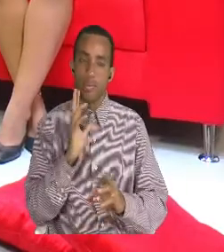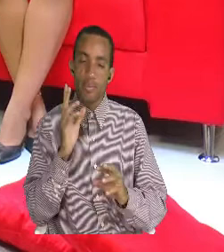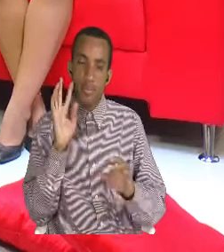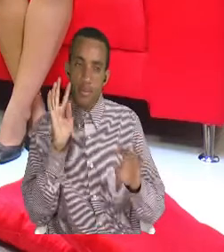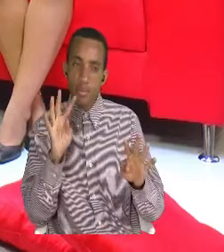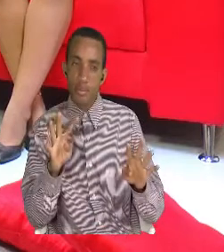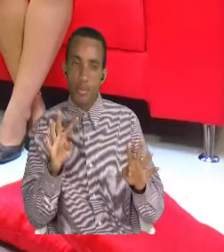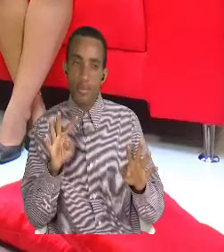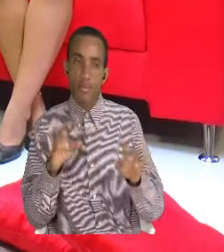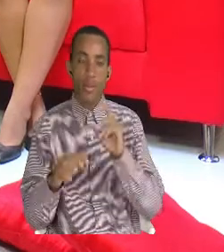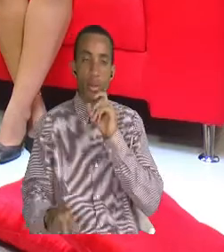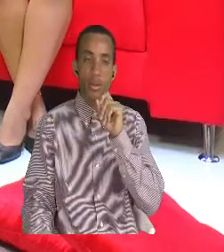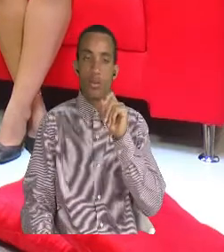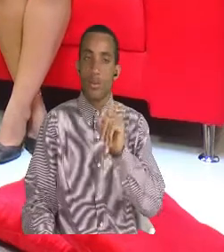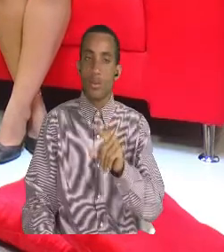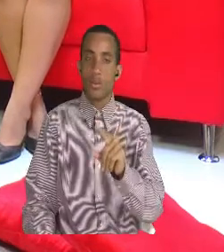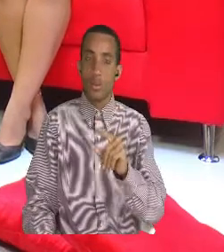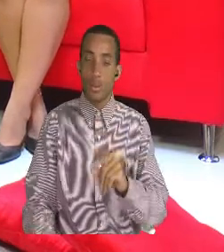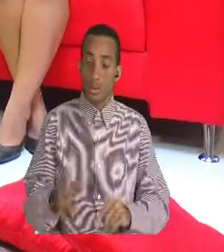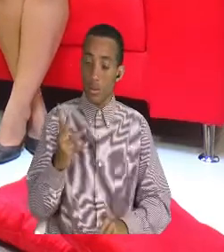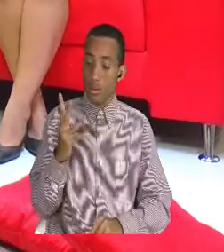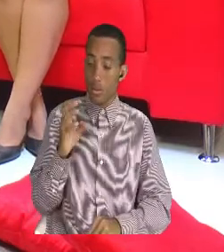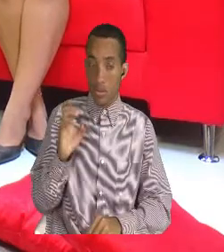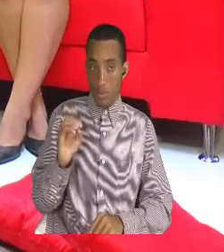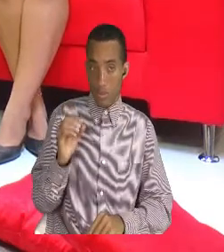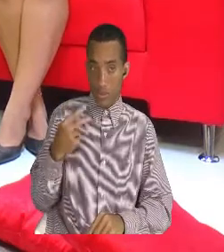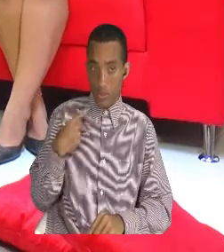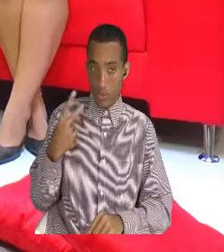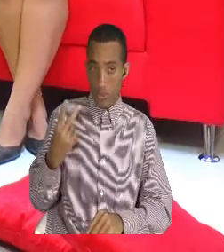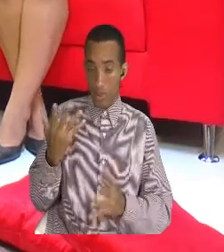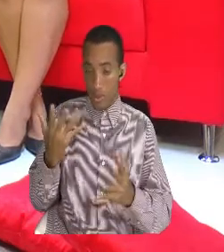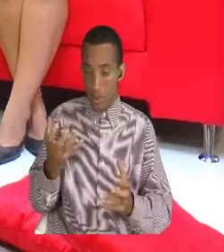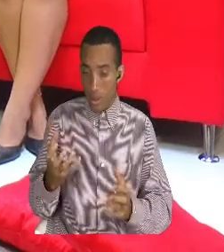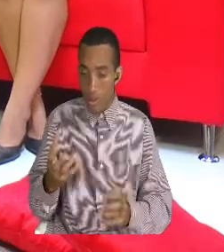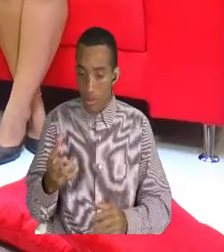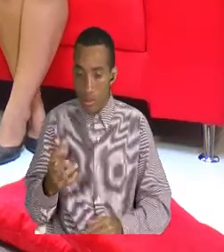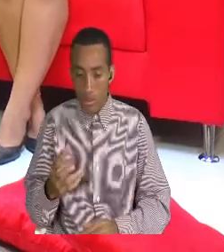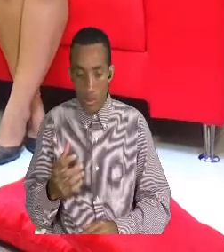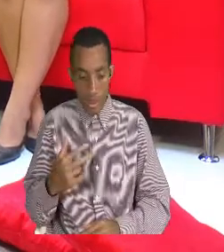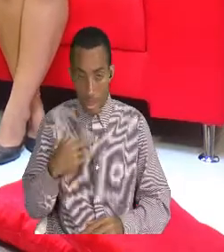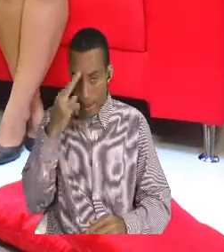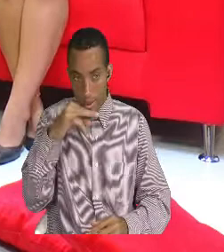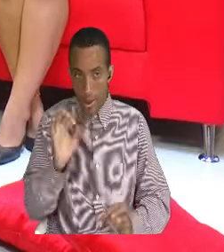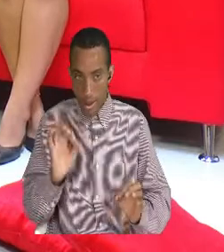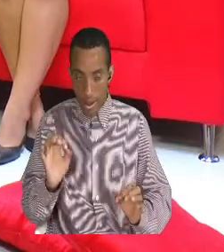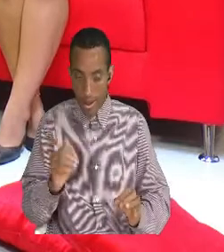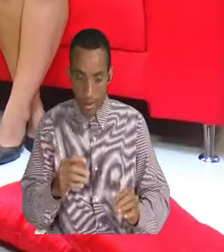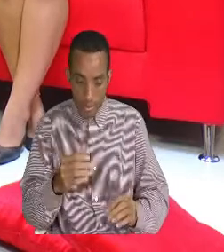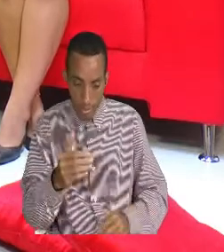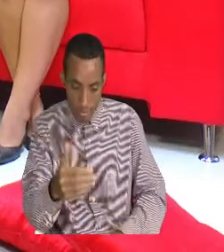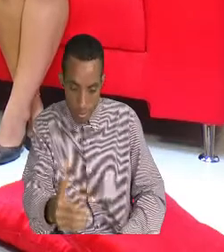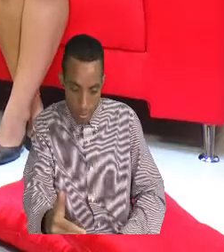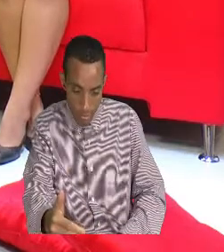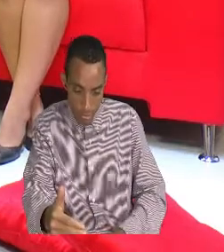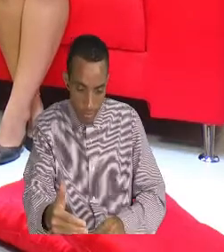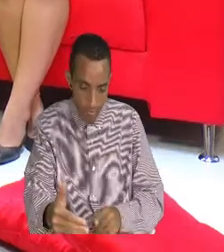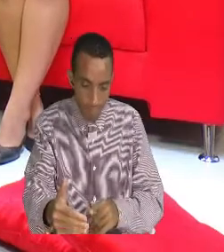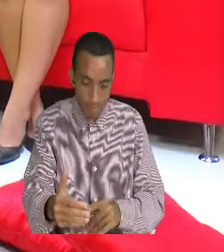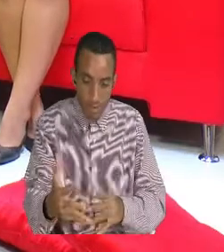televidentes. La pregunta es, mi esposo y yo queremos adoptar un menor, ¿qué debemos hacer? Bueno, buenos